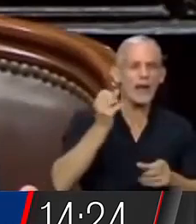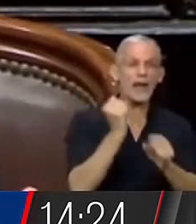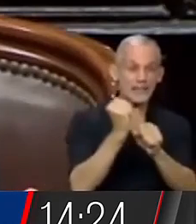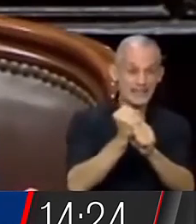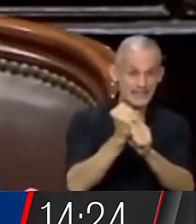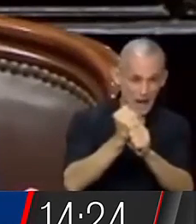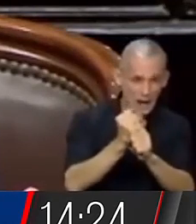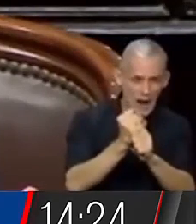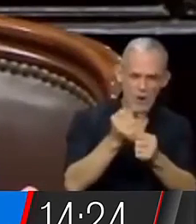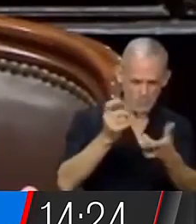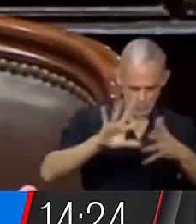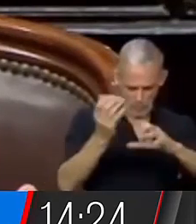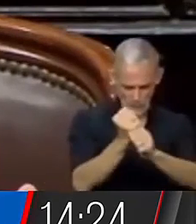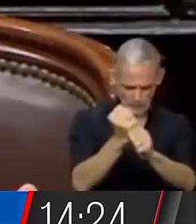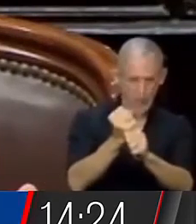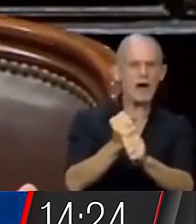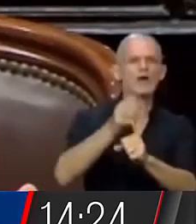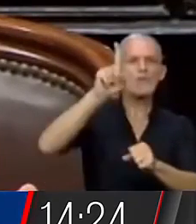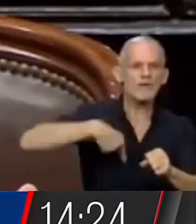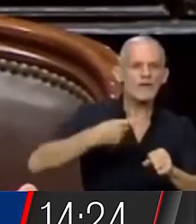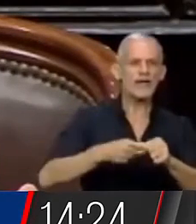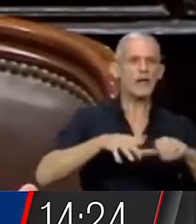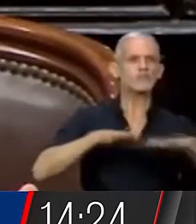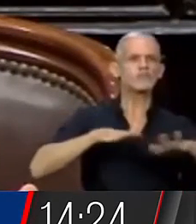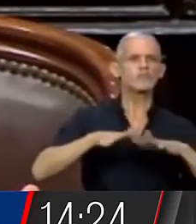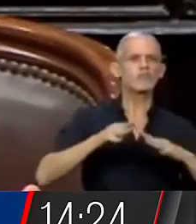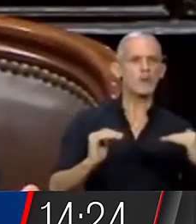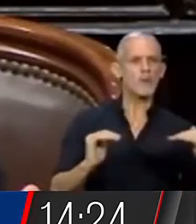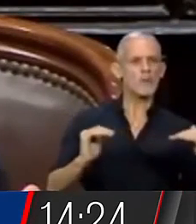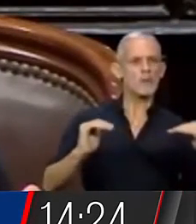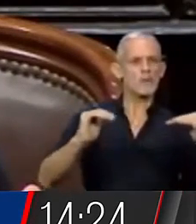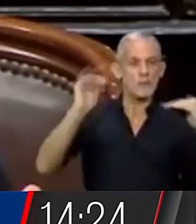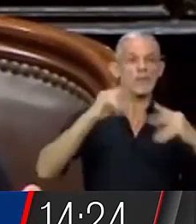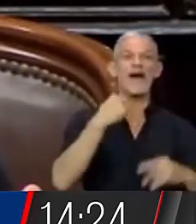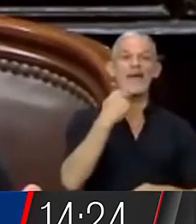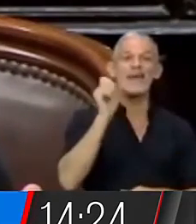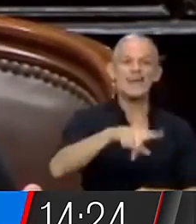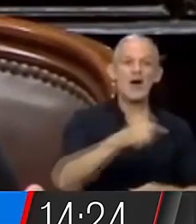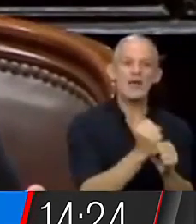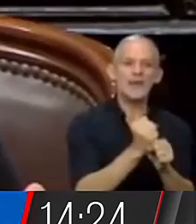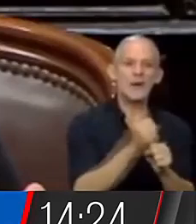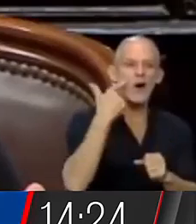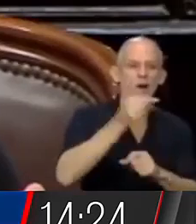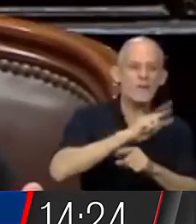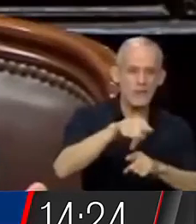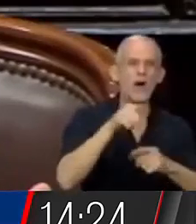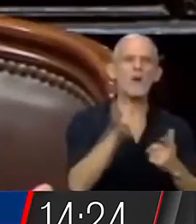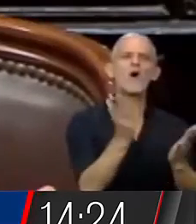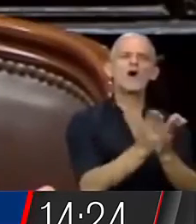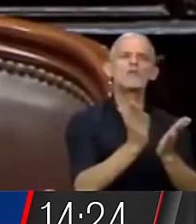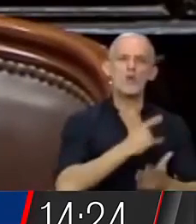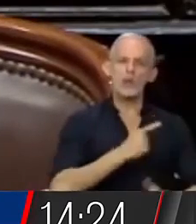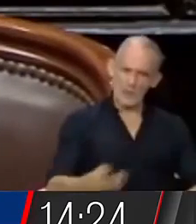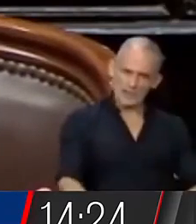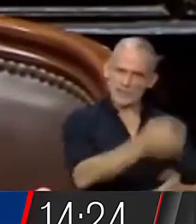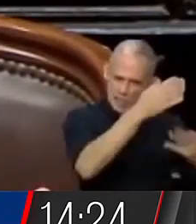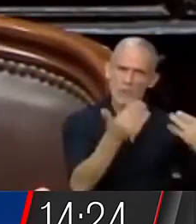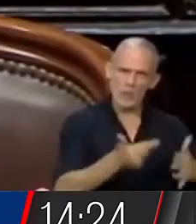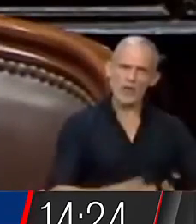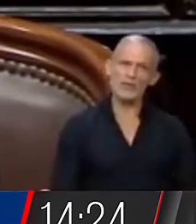trabajo es el gran generador de la movilidad social ascendente y que un hijo de un trabajador o una trabajadora puede estudiar en la